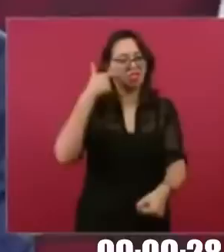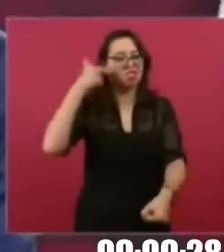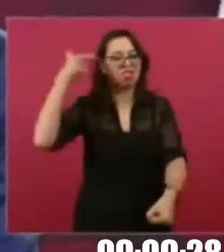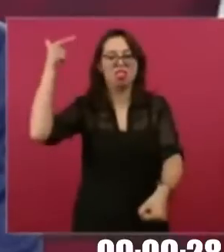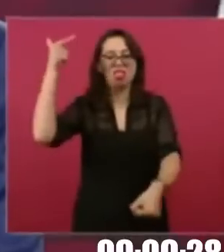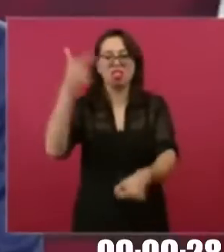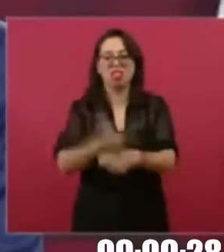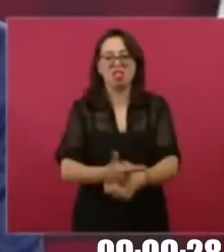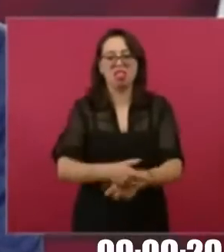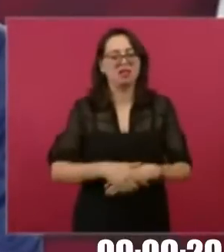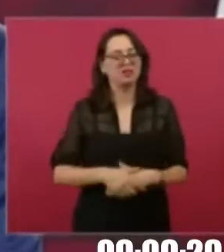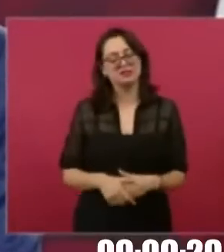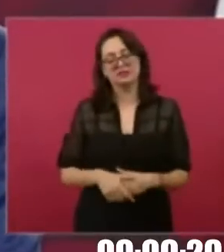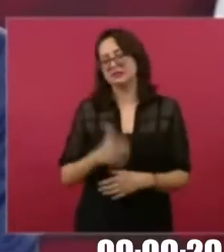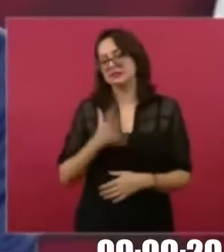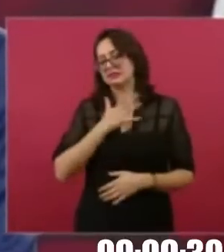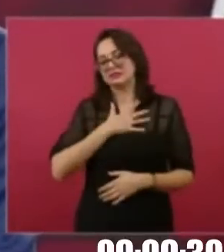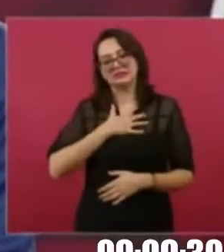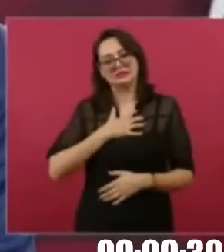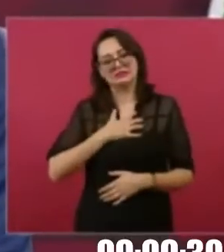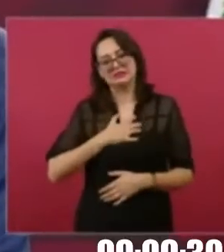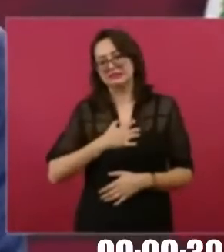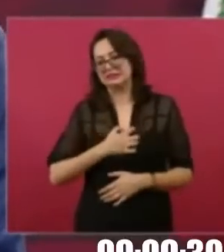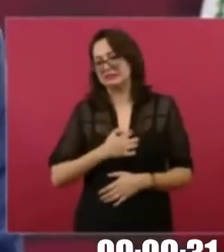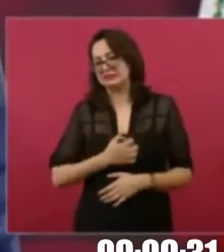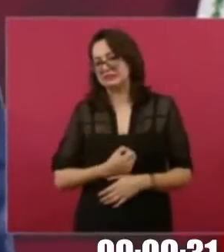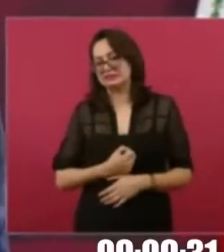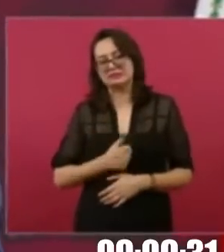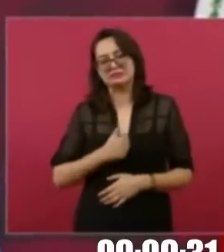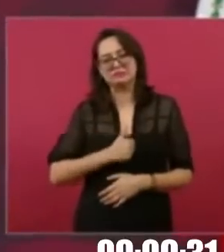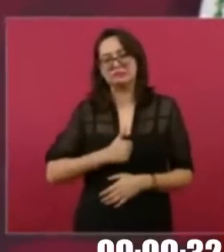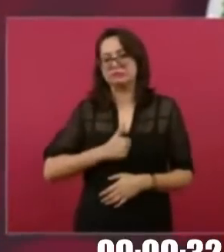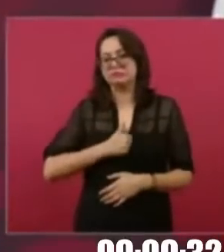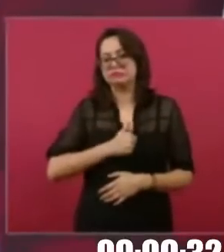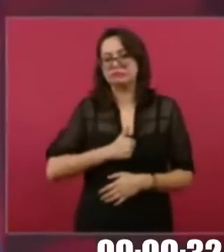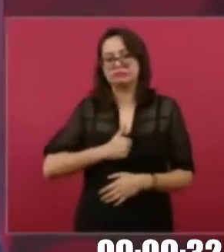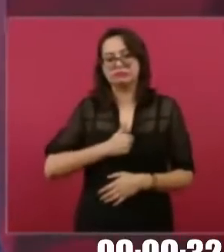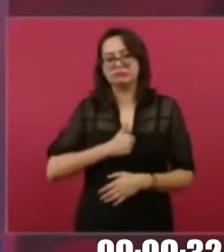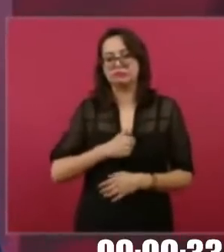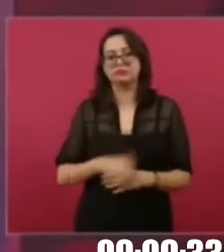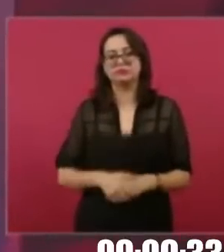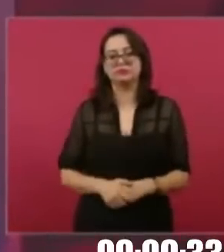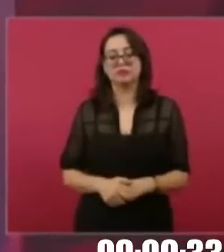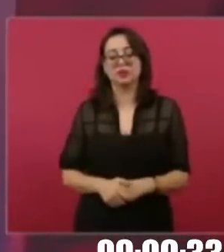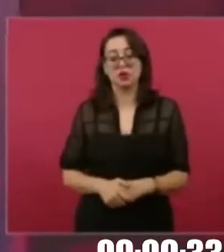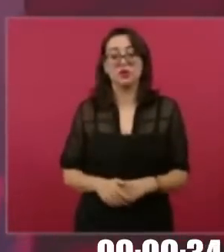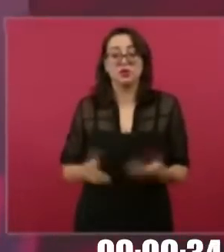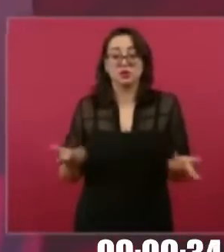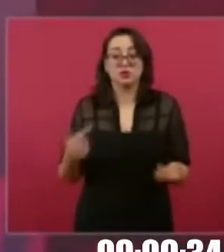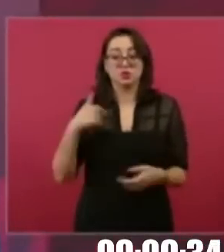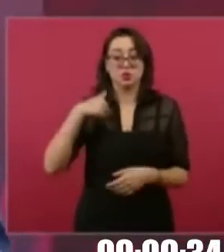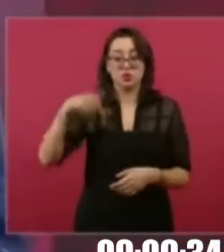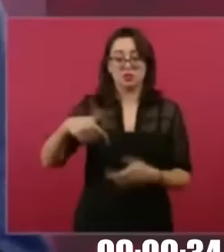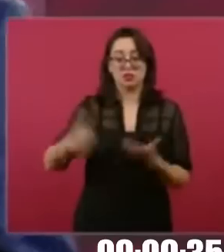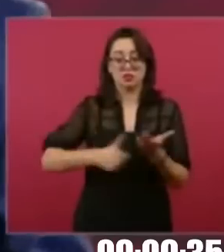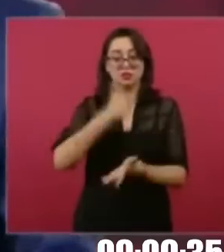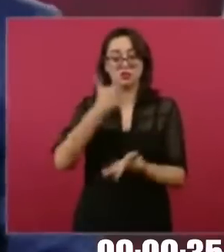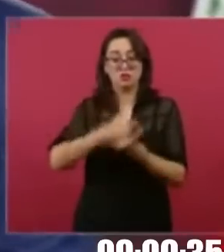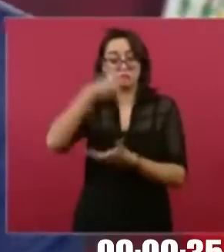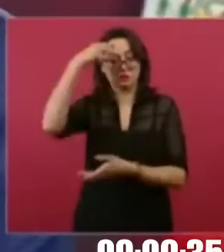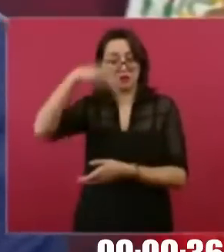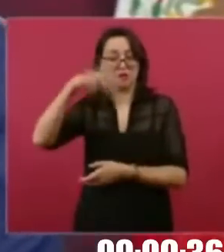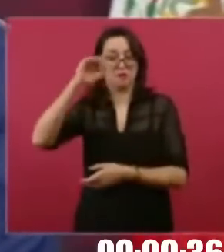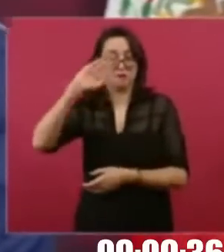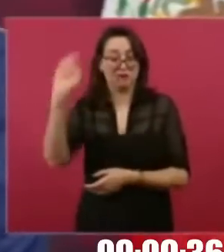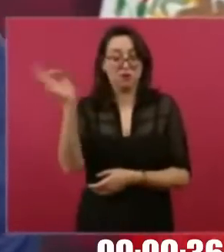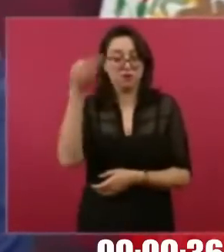fue muy doloroso para nosotros Yo vivía en la casa el estudiante tabasqueño y cuando